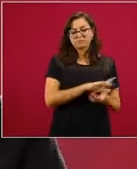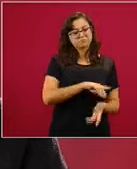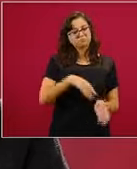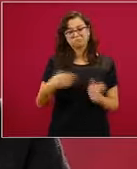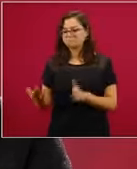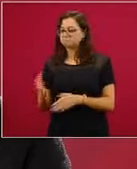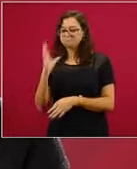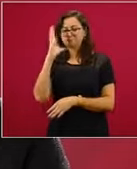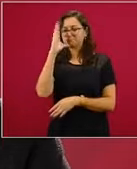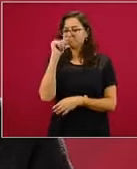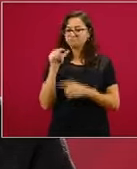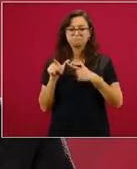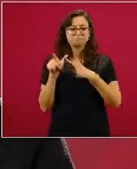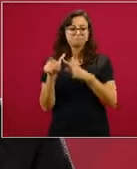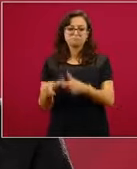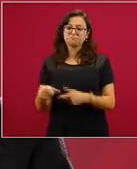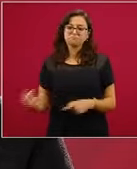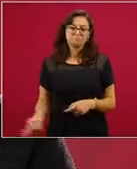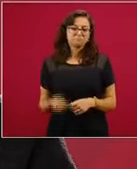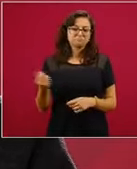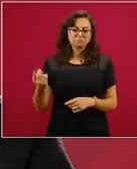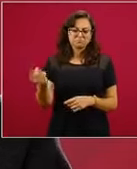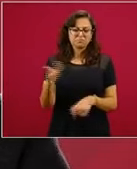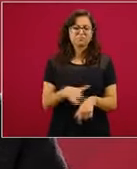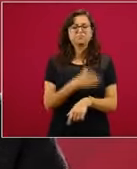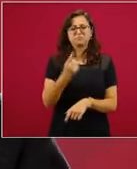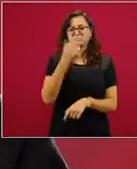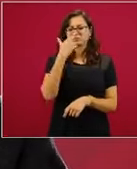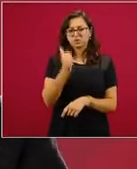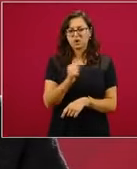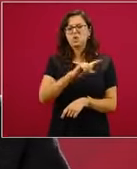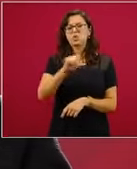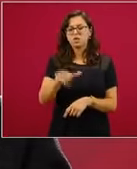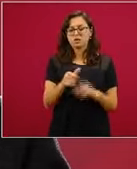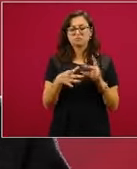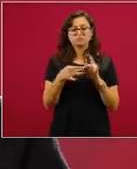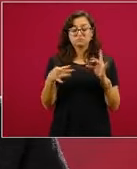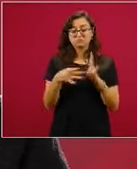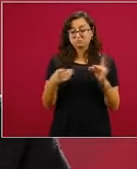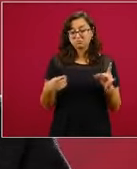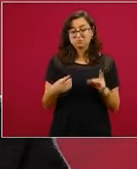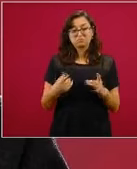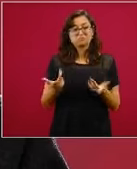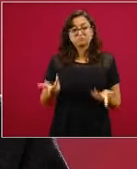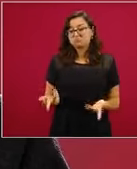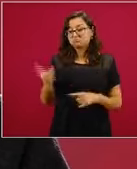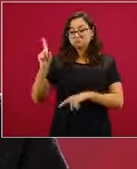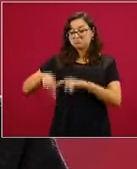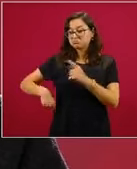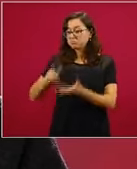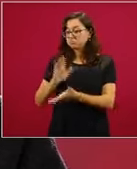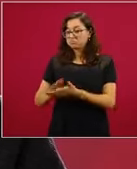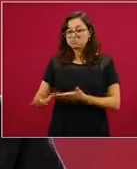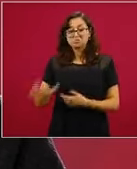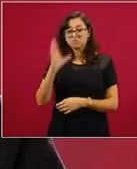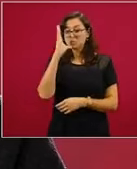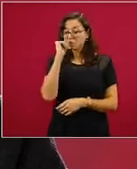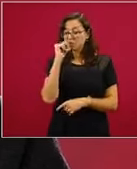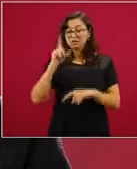no, y las razones de por qué. Y una de las que no van a ser eliminables seguramente es